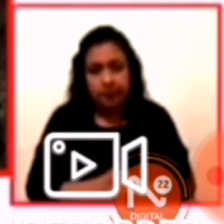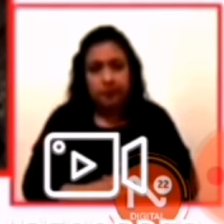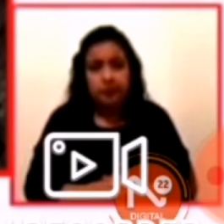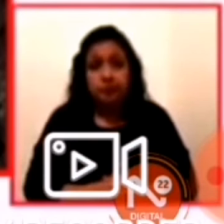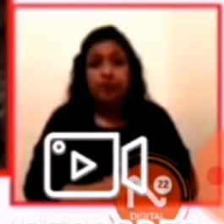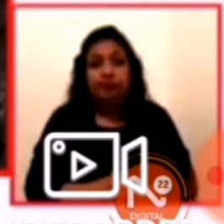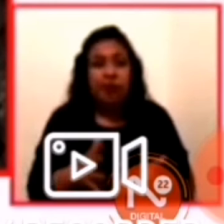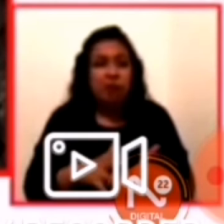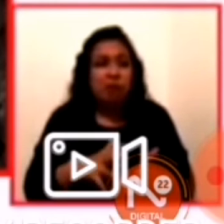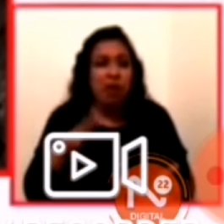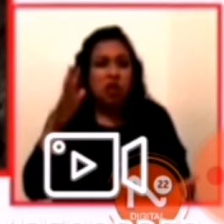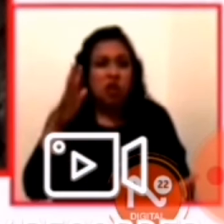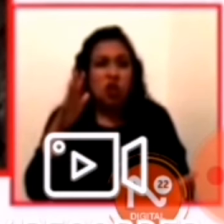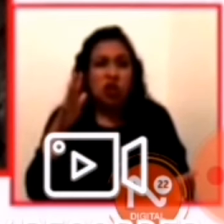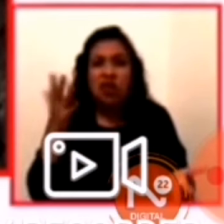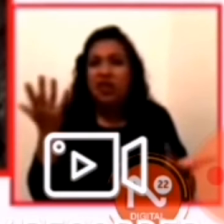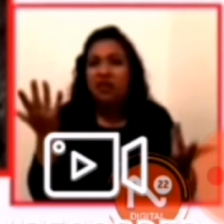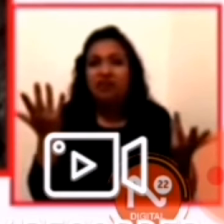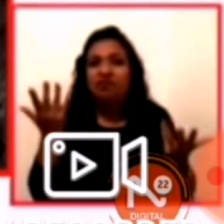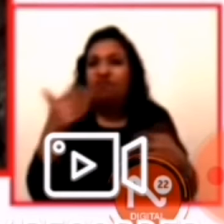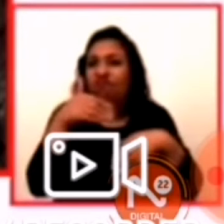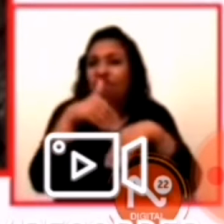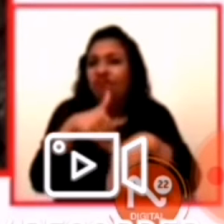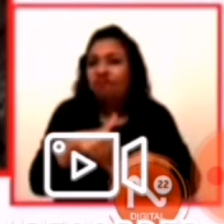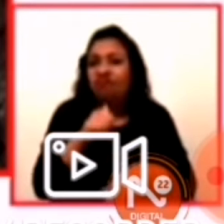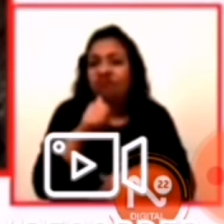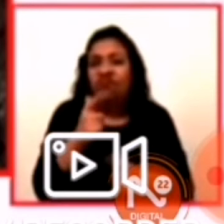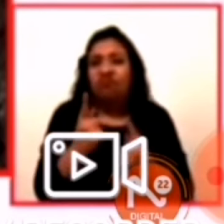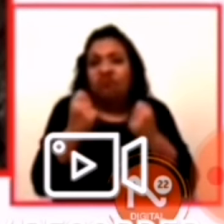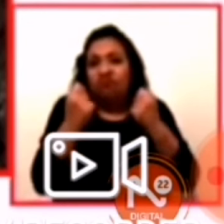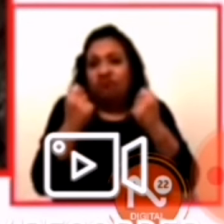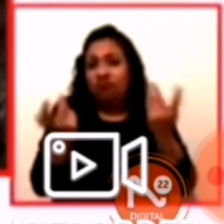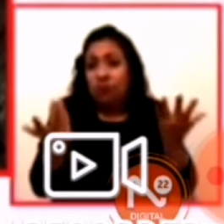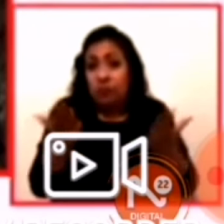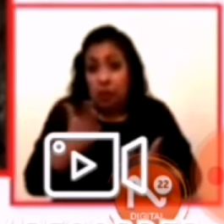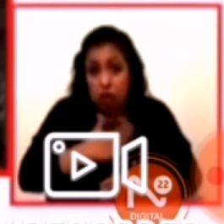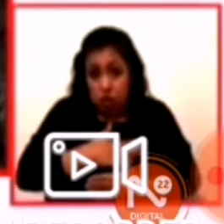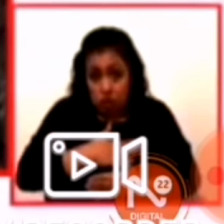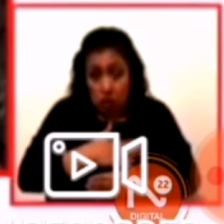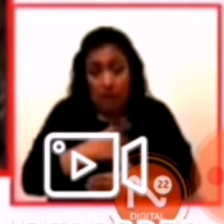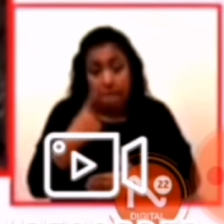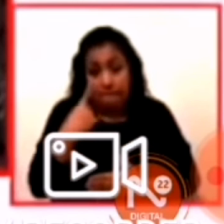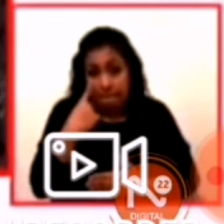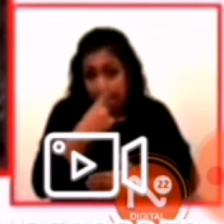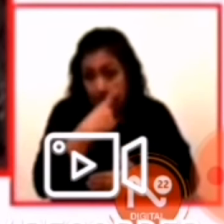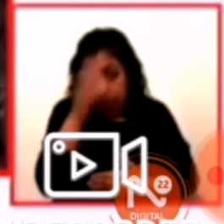la gran mayoría no lo acata. Entonces, mi personal punto de vista,